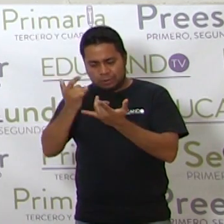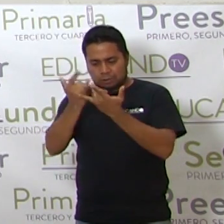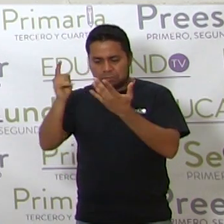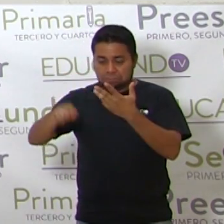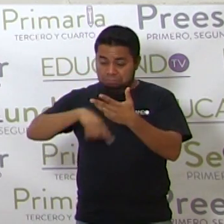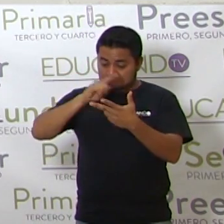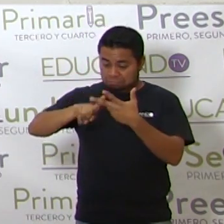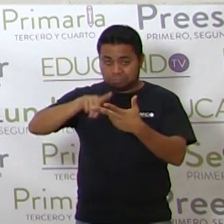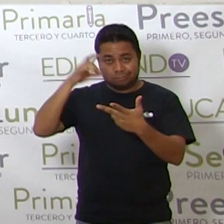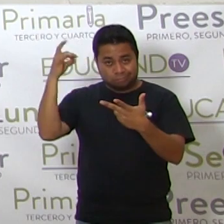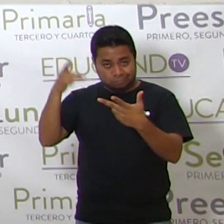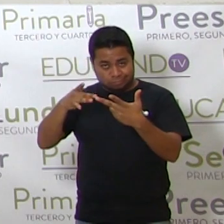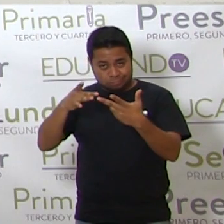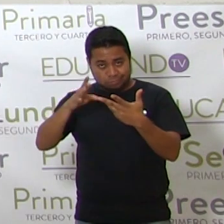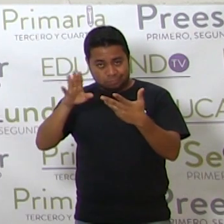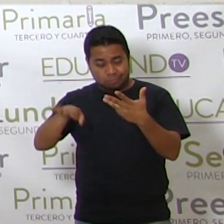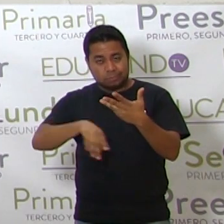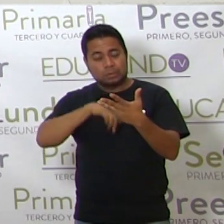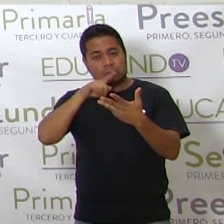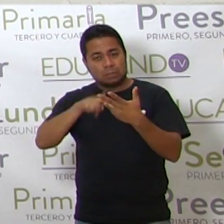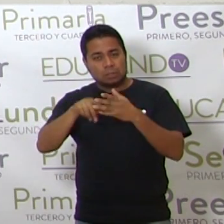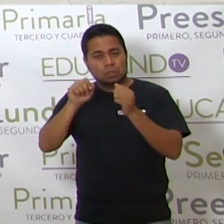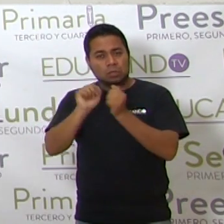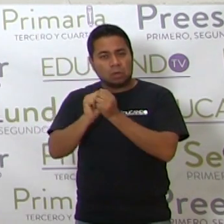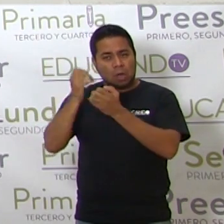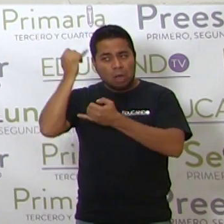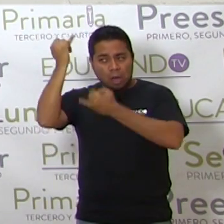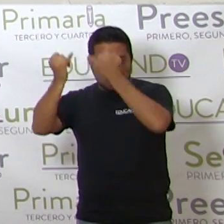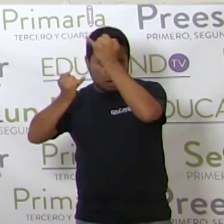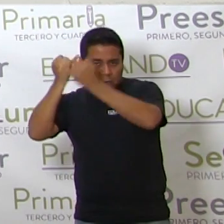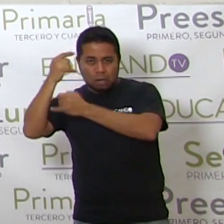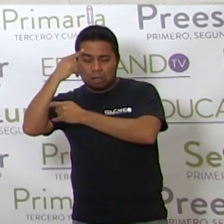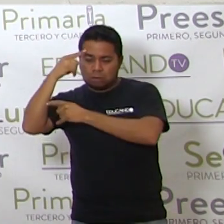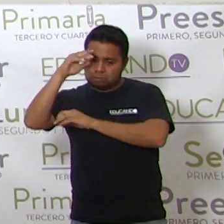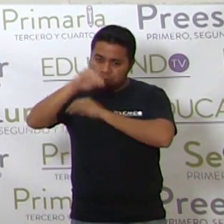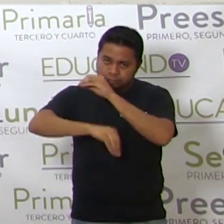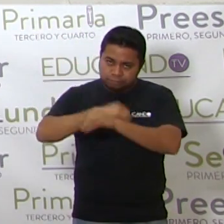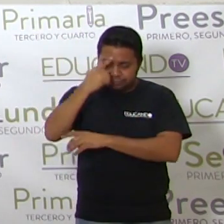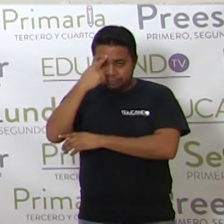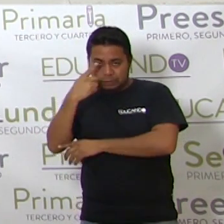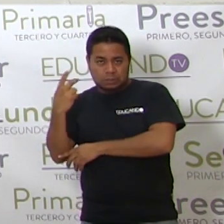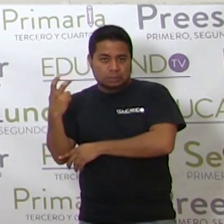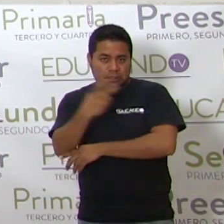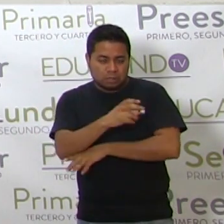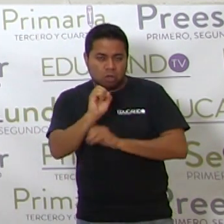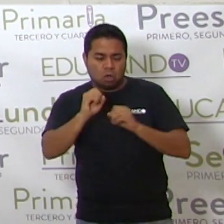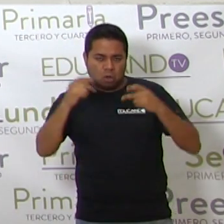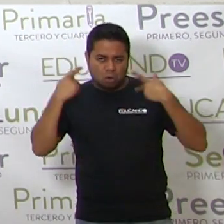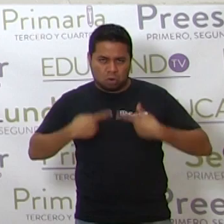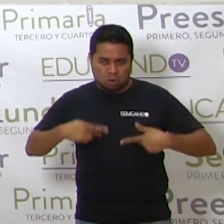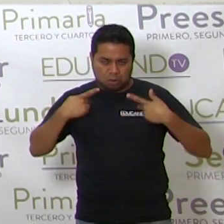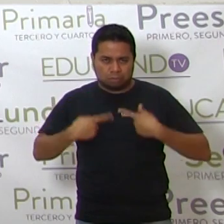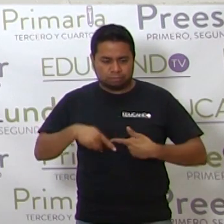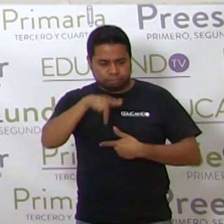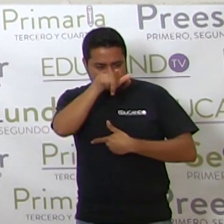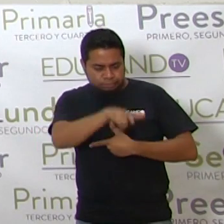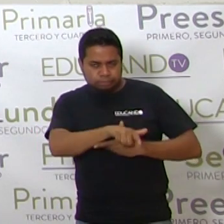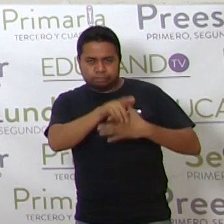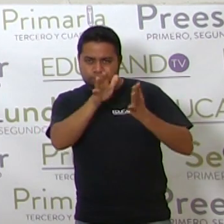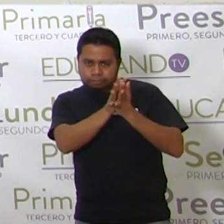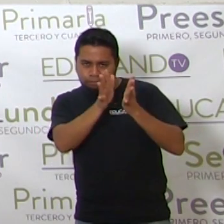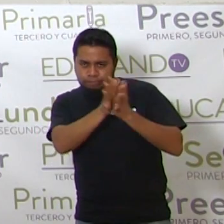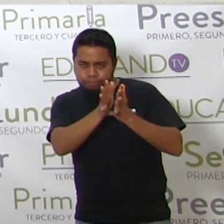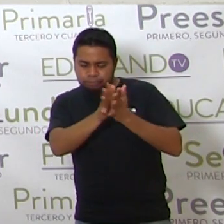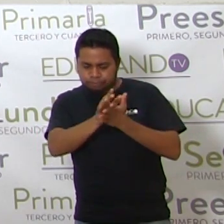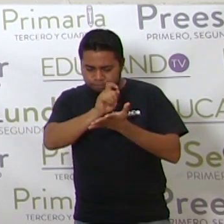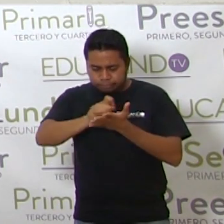escribir el guión y los libretos en base a la imaginación que tuvimos para hacer esto o las personas que realizan los guiones y los